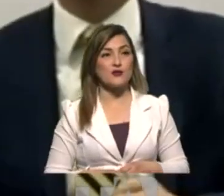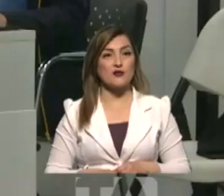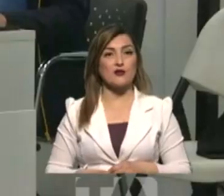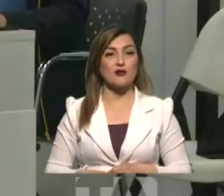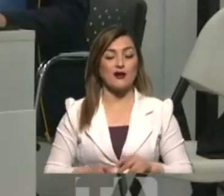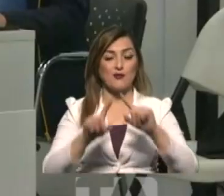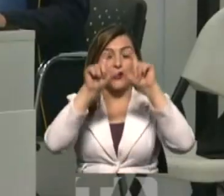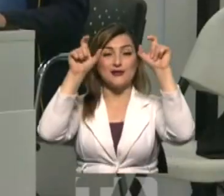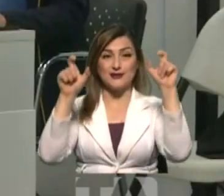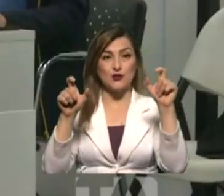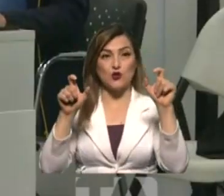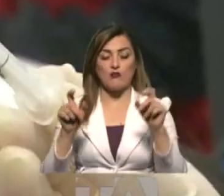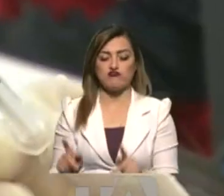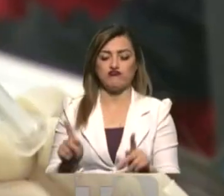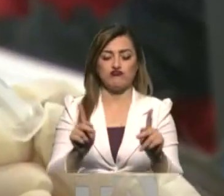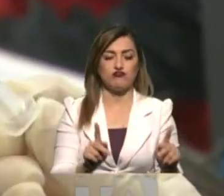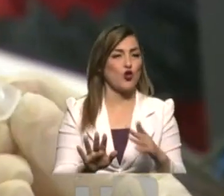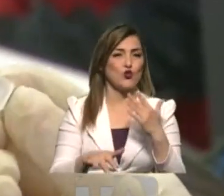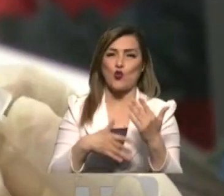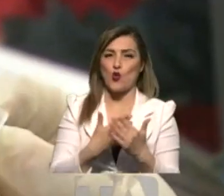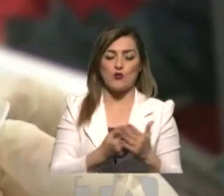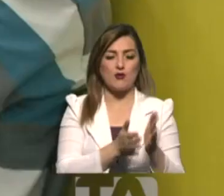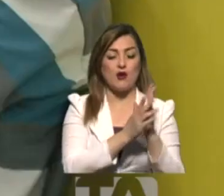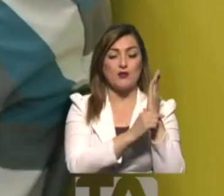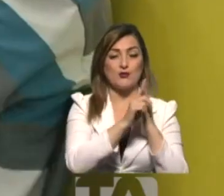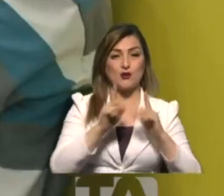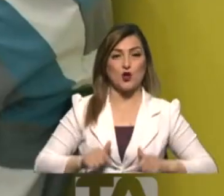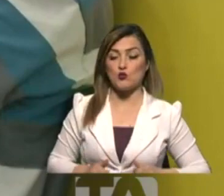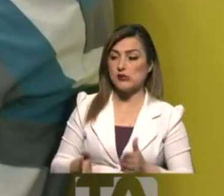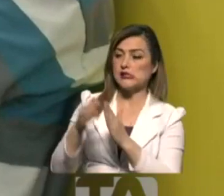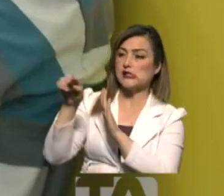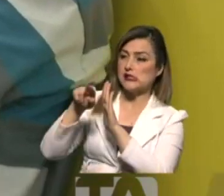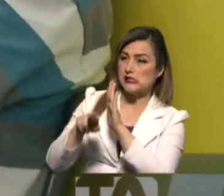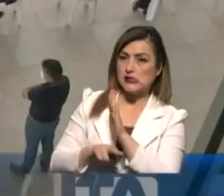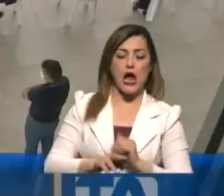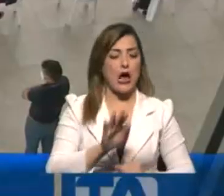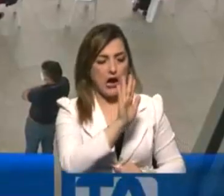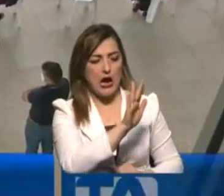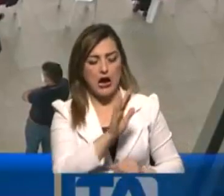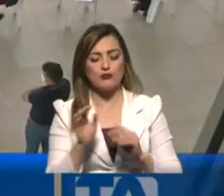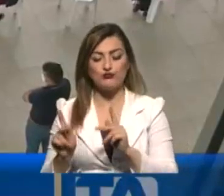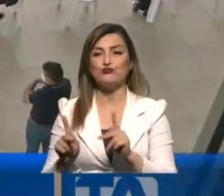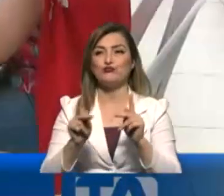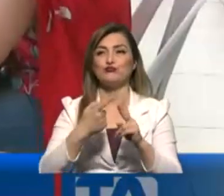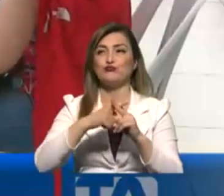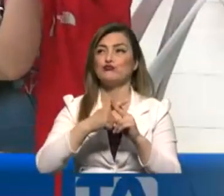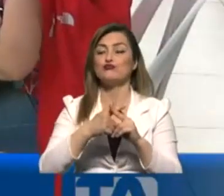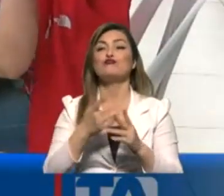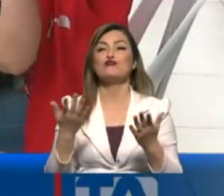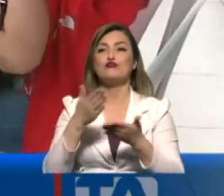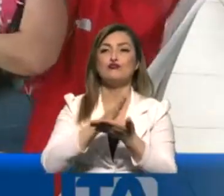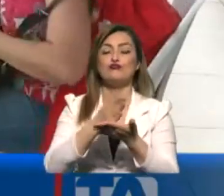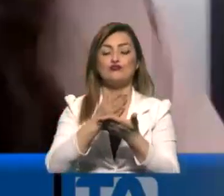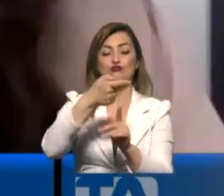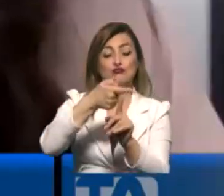El sector privado adelanta las condiciones y requerimientos del Ministerio de Salud para efectuar la vacunación masiva, que aspiran a iniciarla a